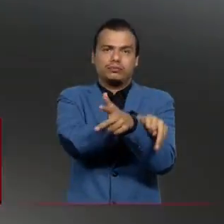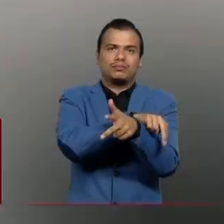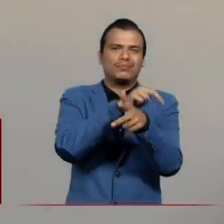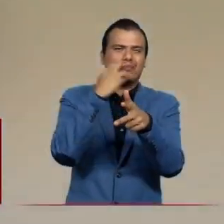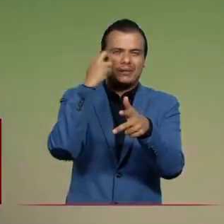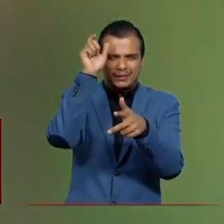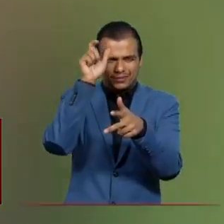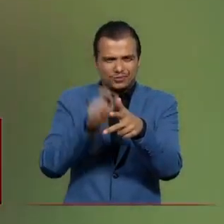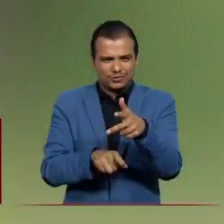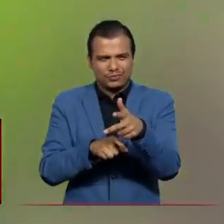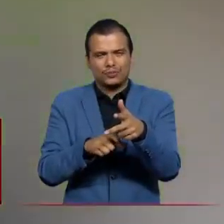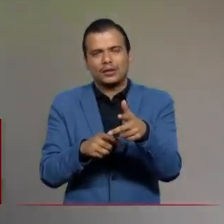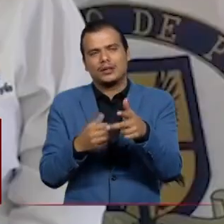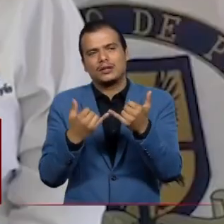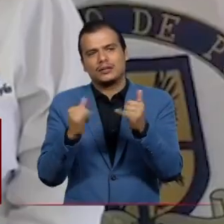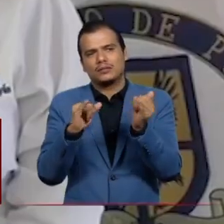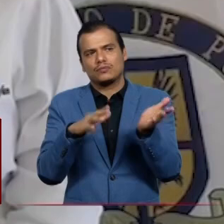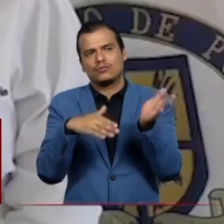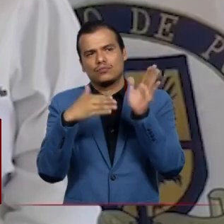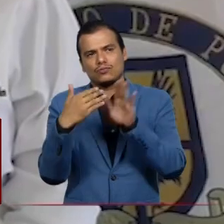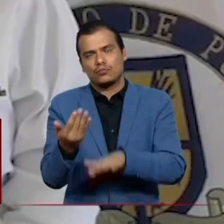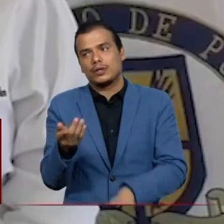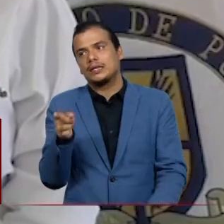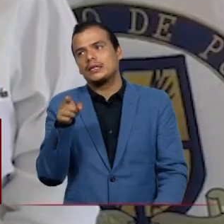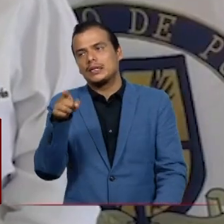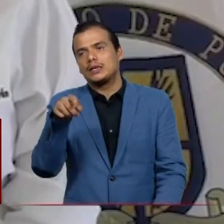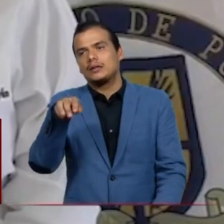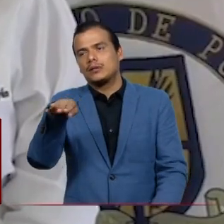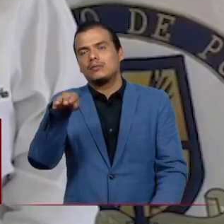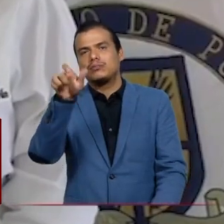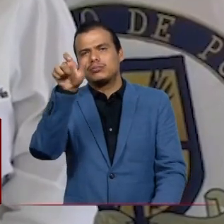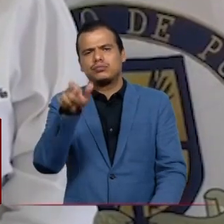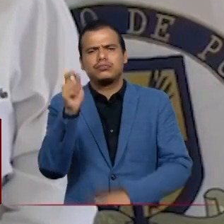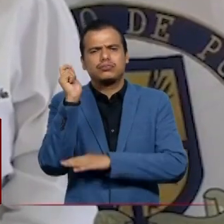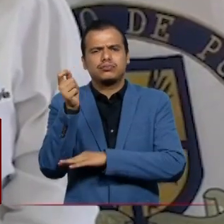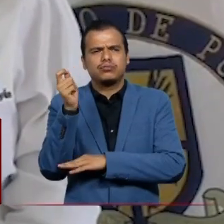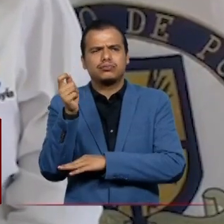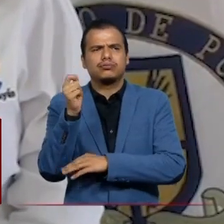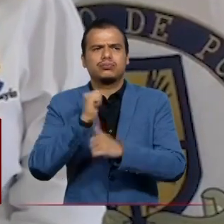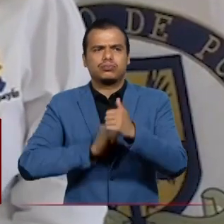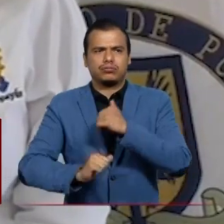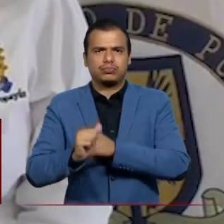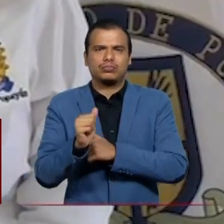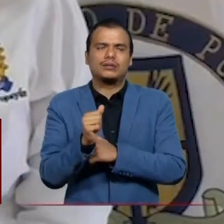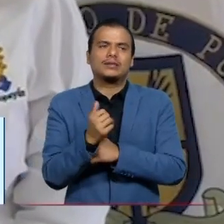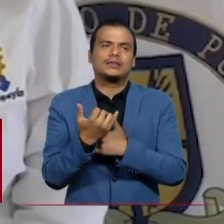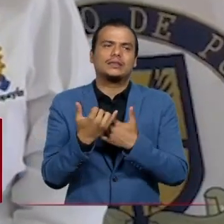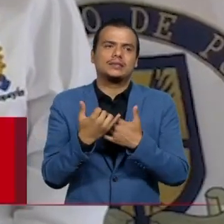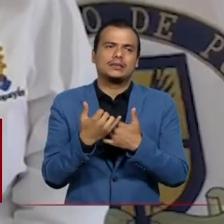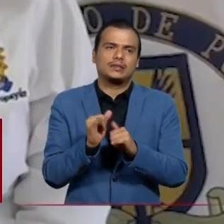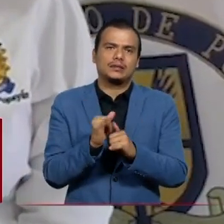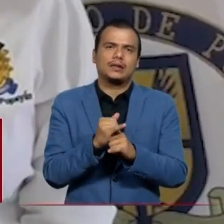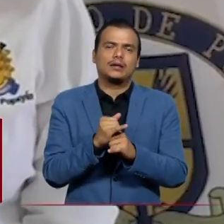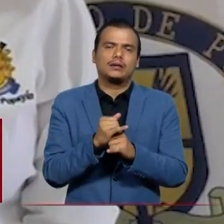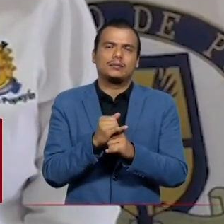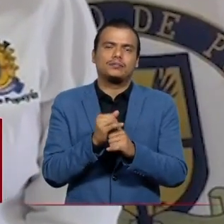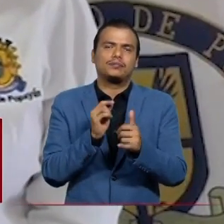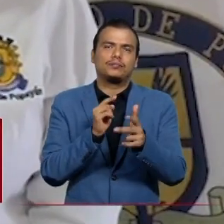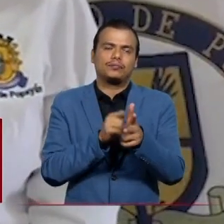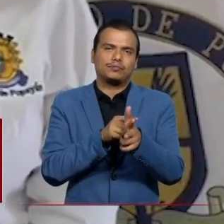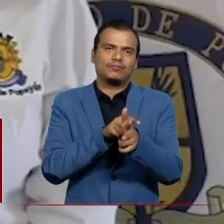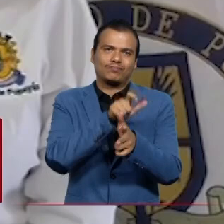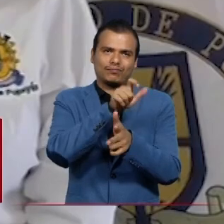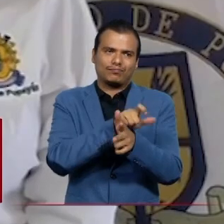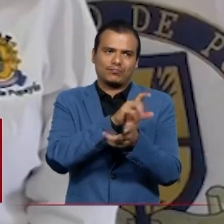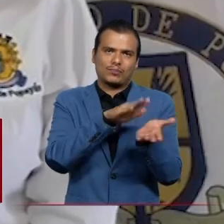vida chocan contra un vehículo taxi y quedando en el lugar de los hechos una persona fallecida